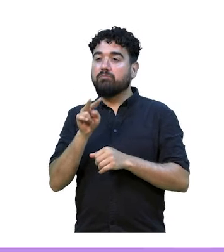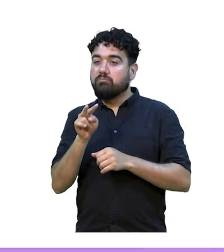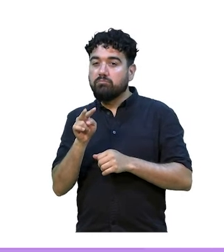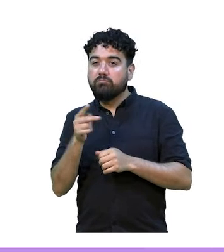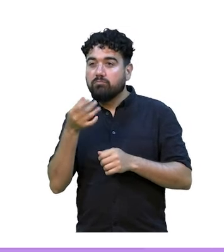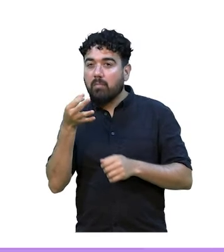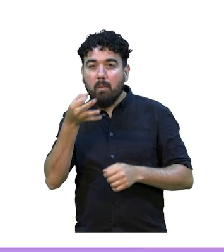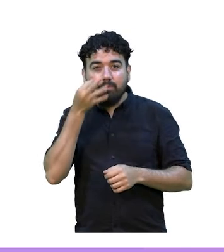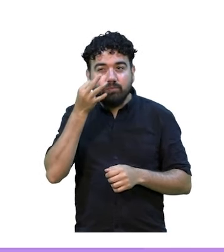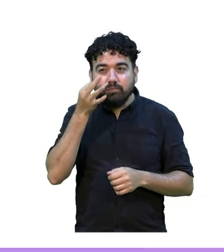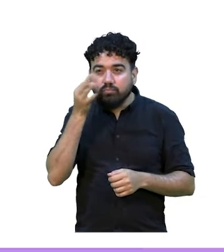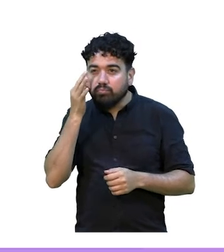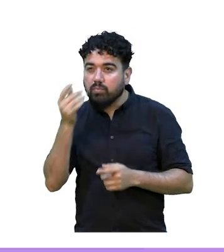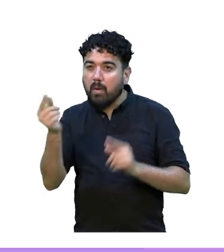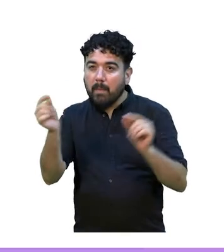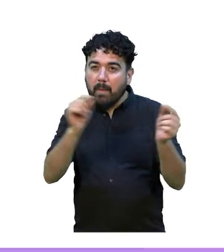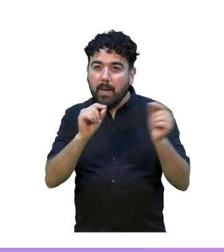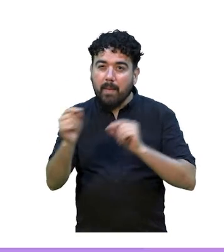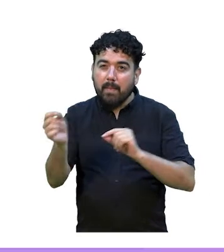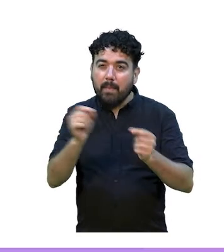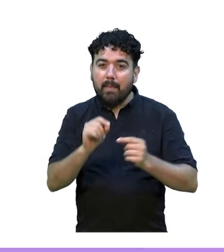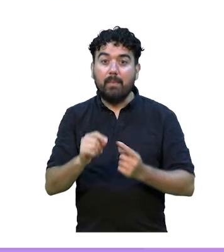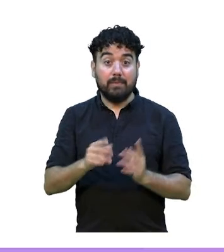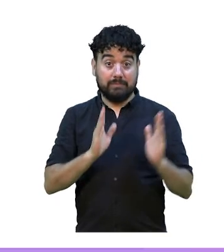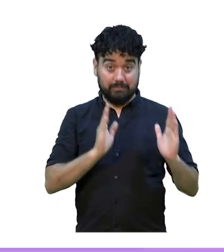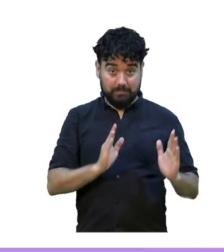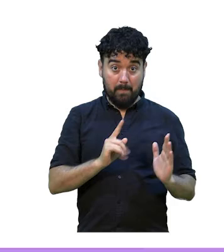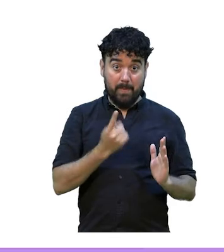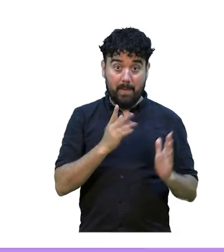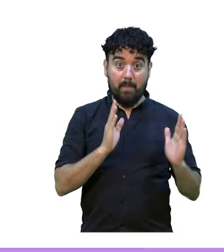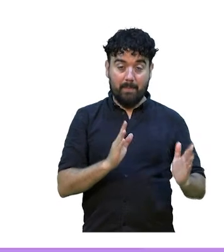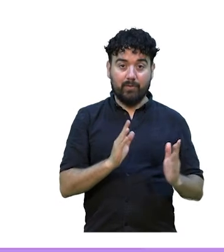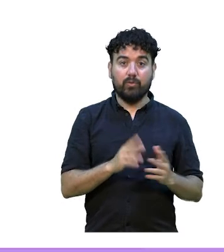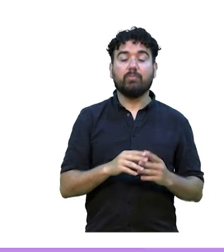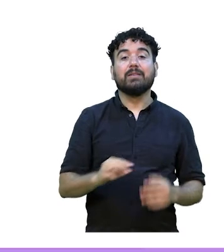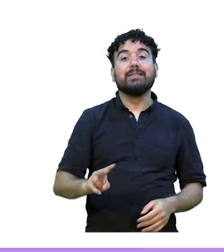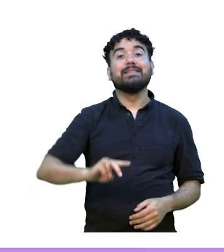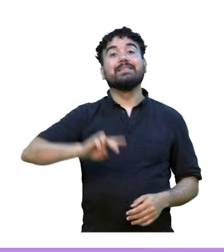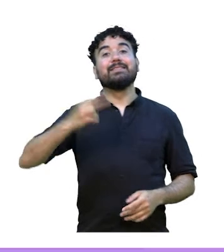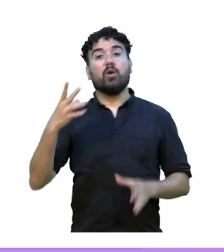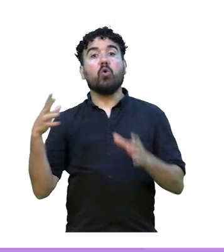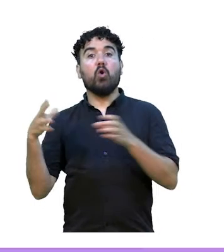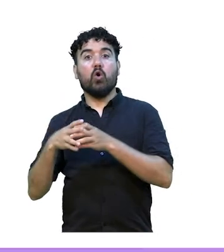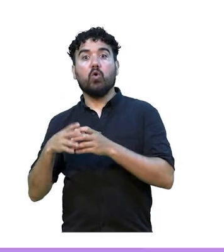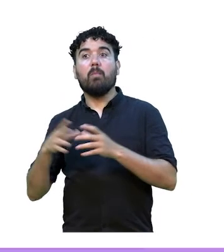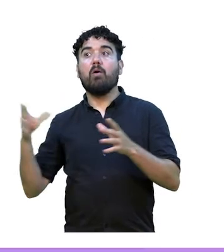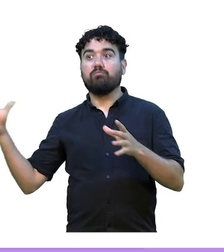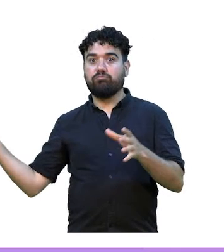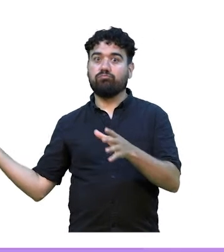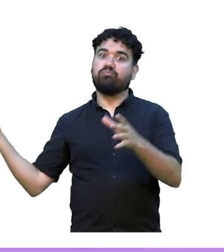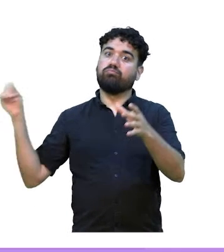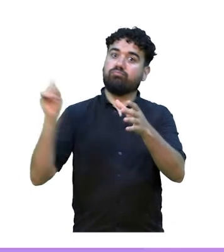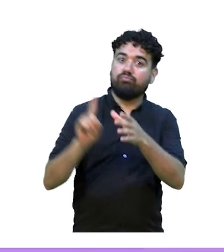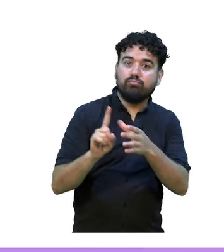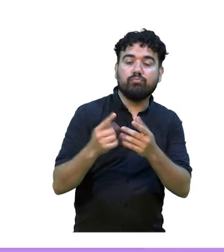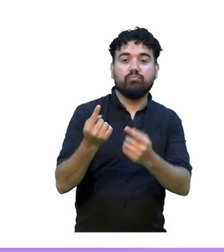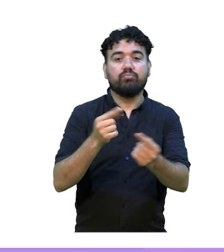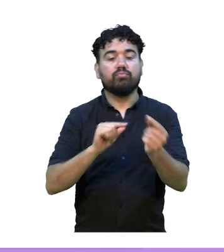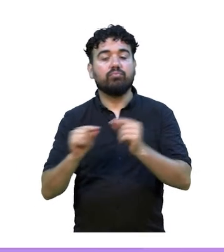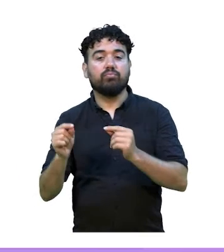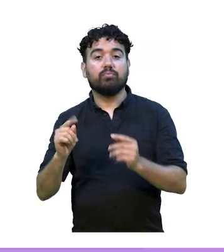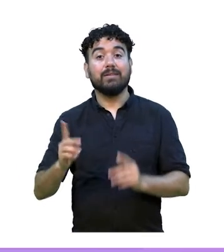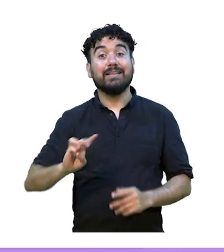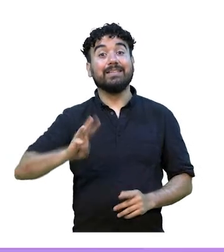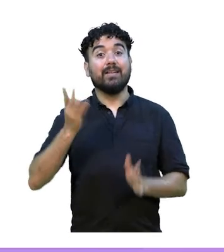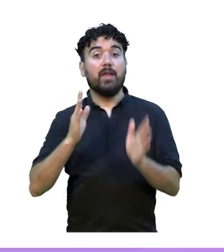Profesora, ¿ya? Y que en un segundo momento entraba al grupo a conversar con la conversación del grupo. En un tercer momento, el mismo